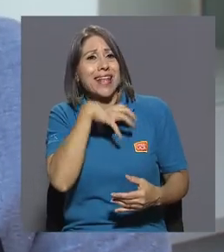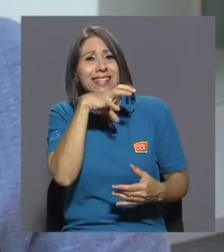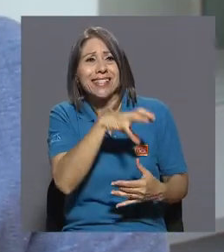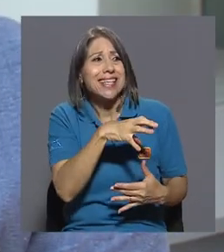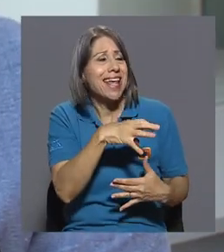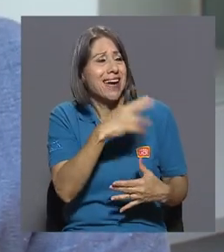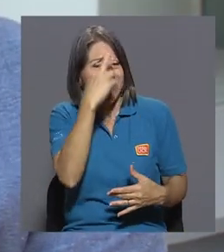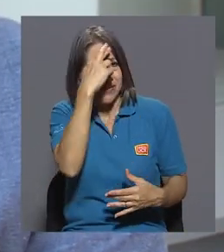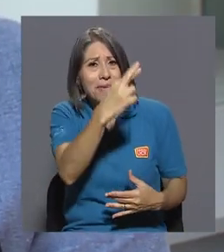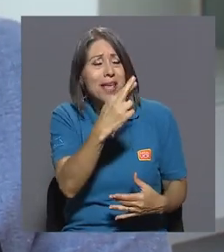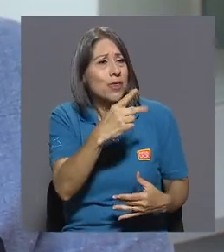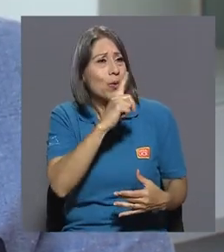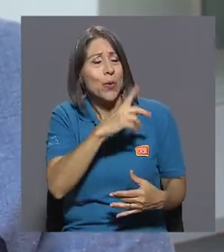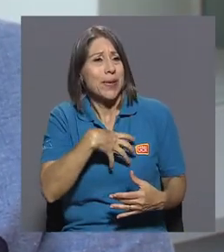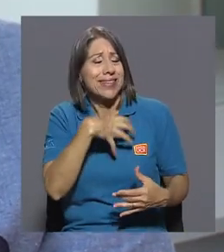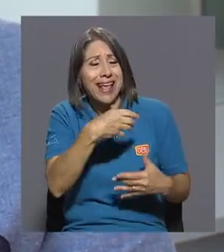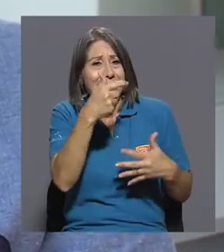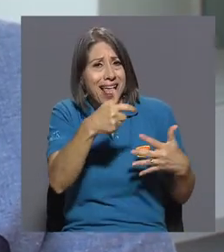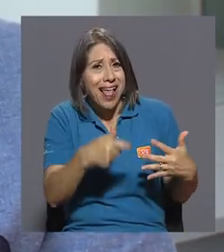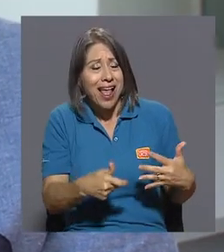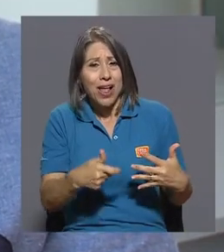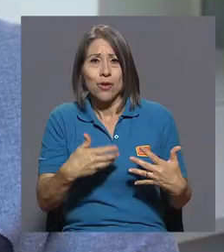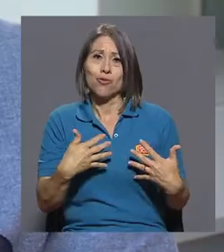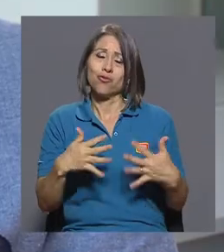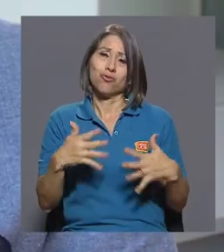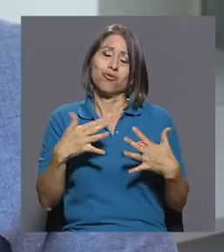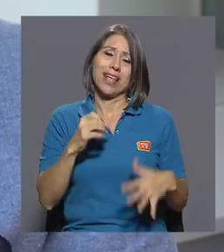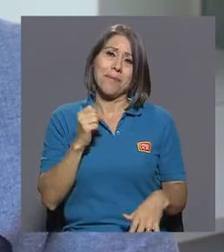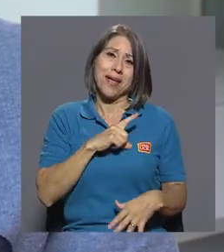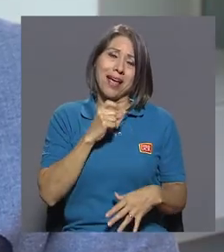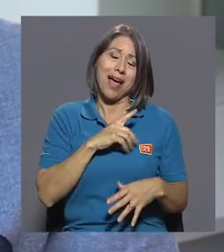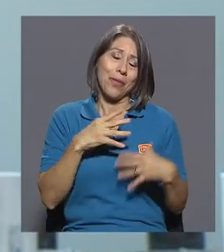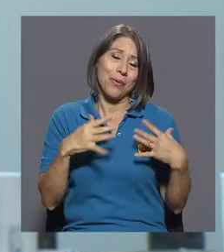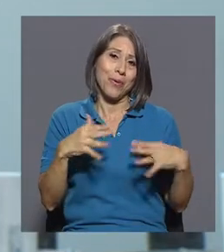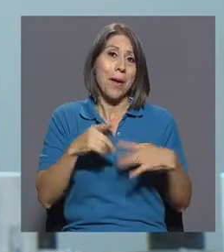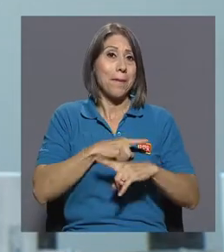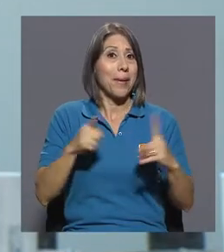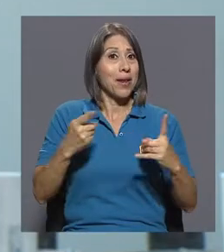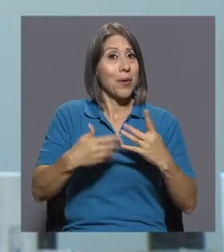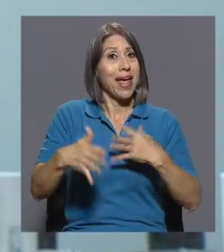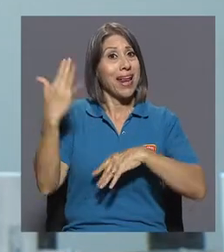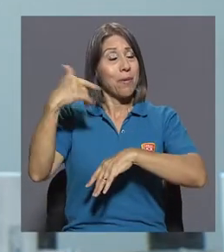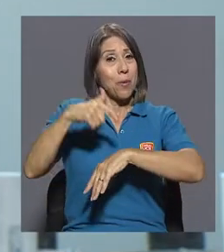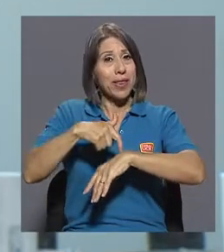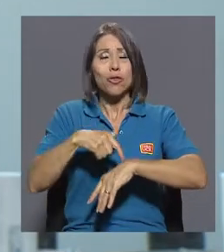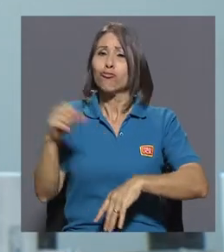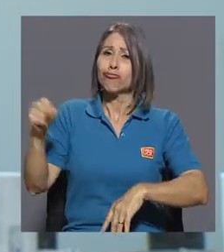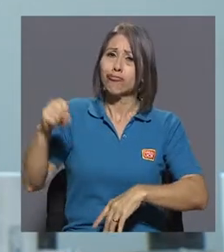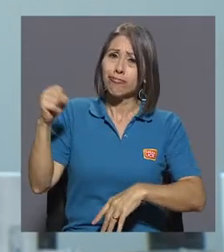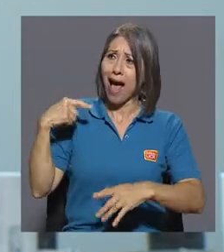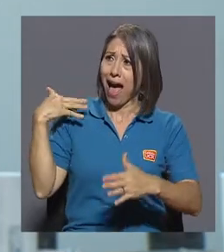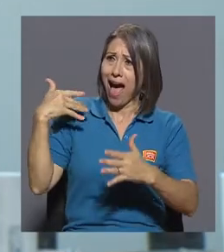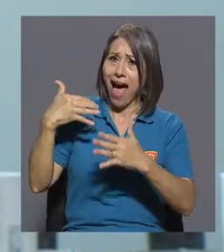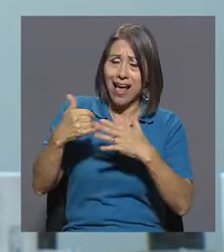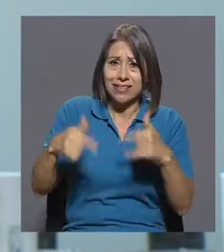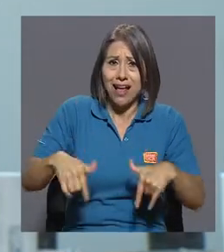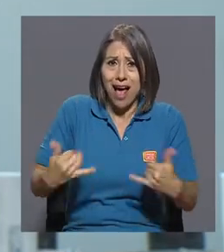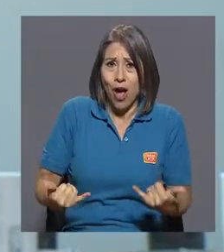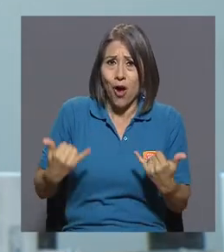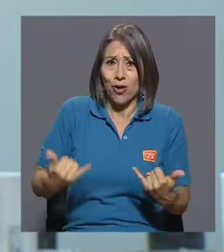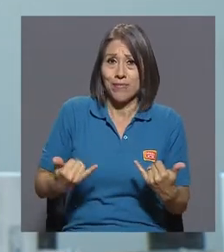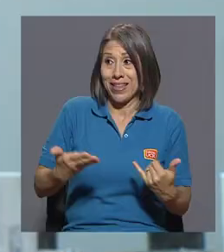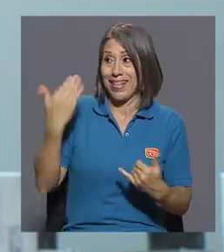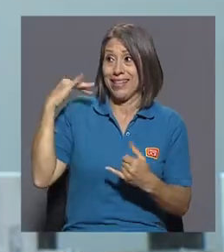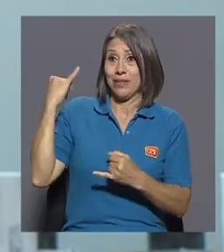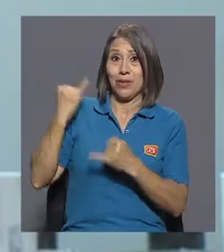por ser gay... Qué pendejada más grande. Pero era el momento. Pero era el momento, a no creer, al día de hoy, ¿verdad? Después de estas últimas elecciones, creo